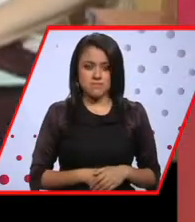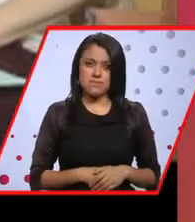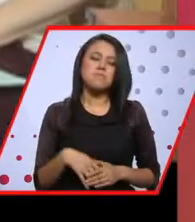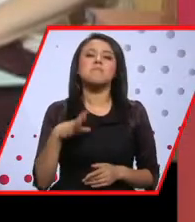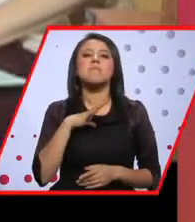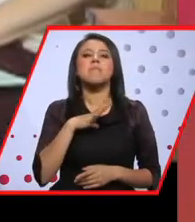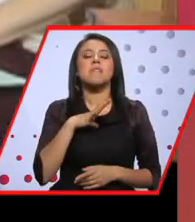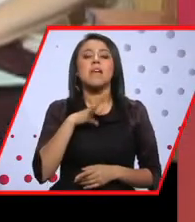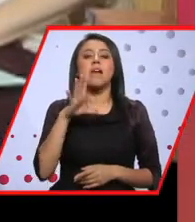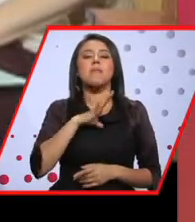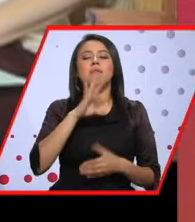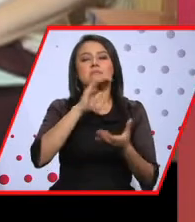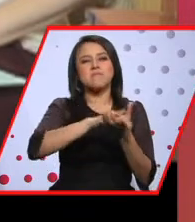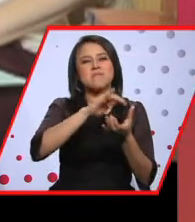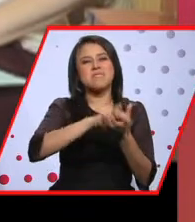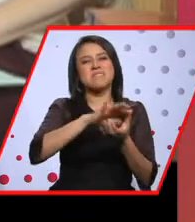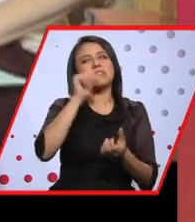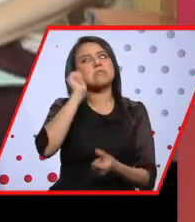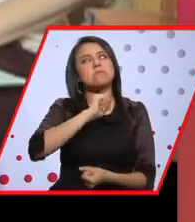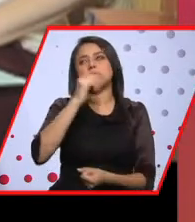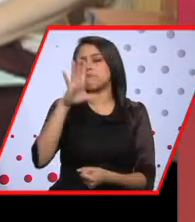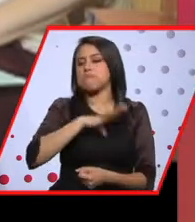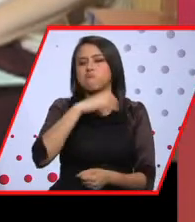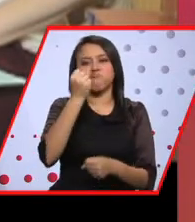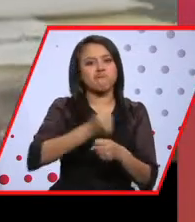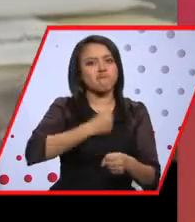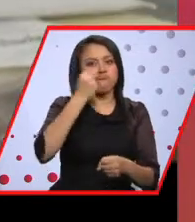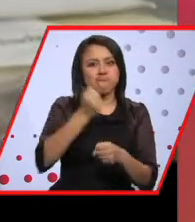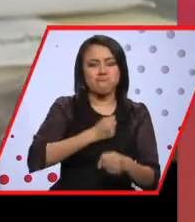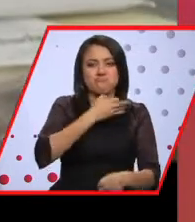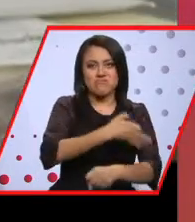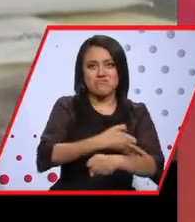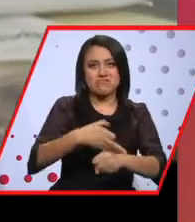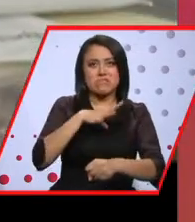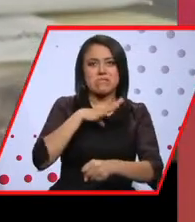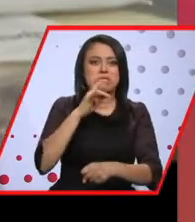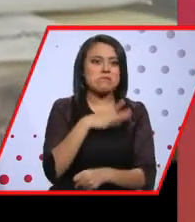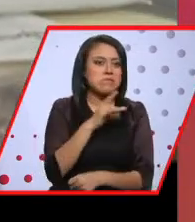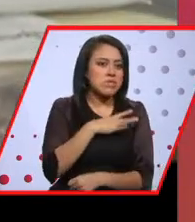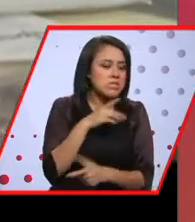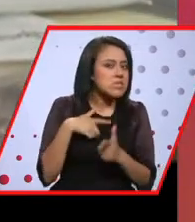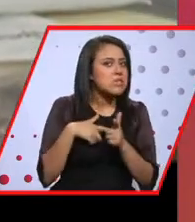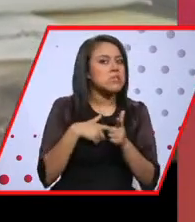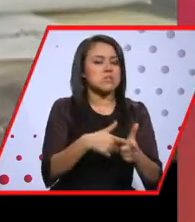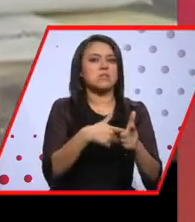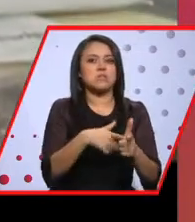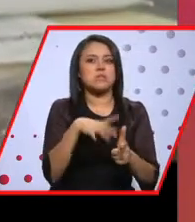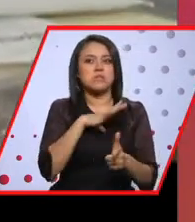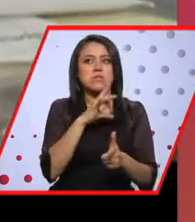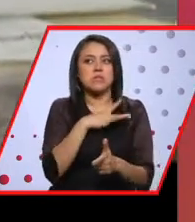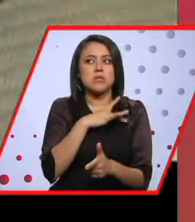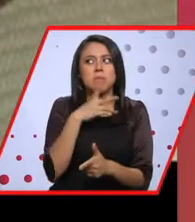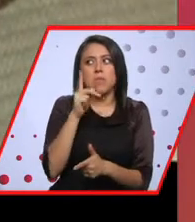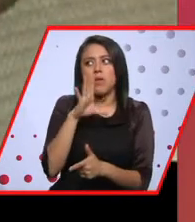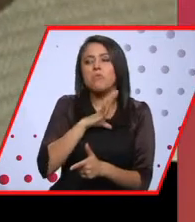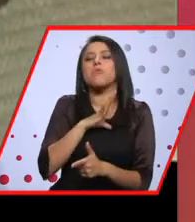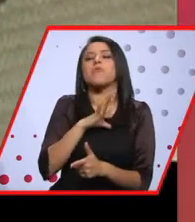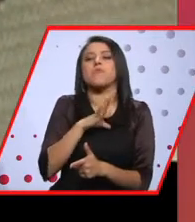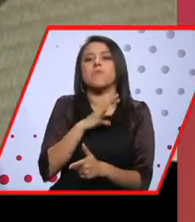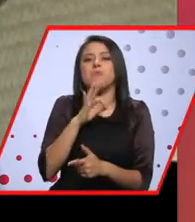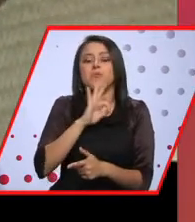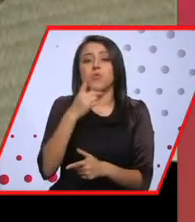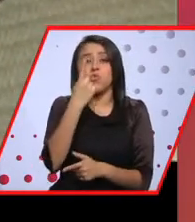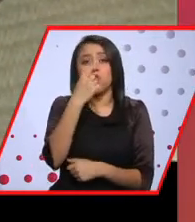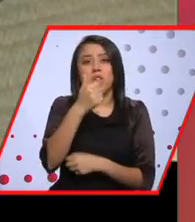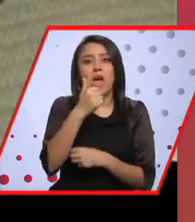Desde que se casó, María sufrió de violencia intrafamiliar, pero el miedo la mantuvo ahí muchos años, hasta que se enteró que una de sus